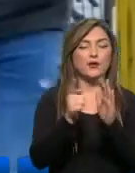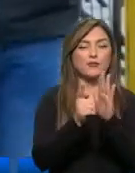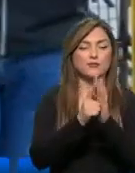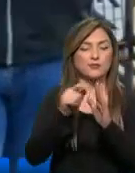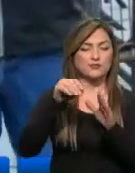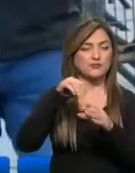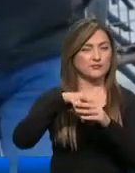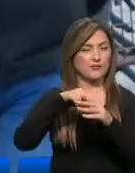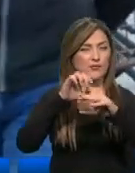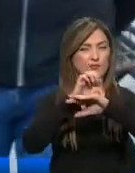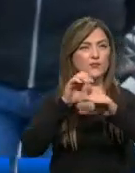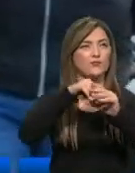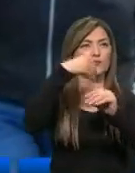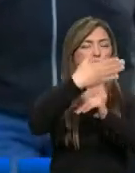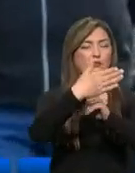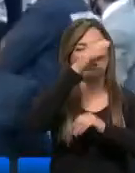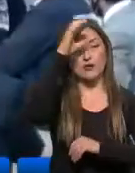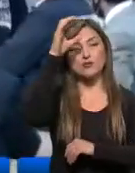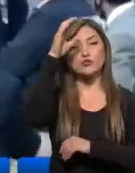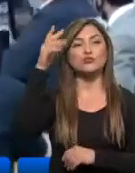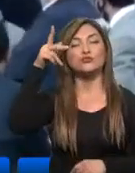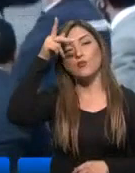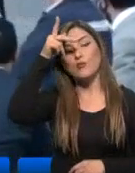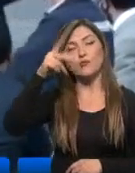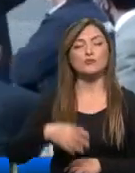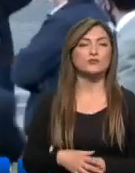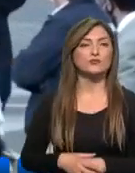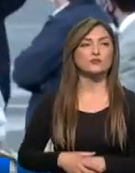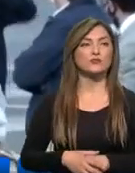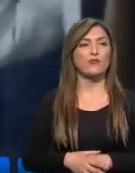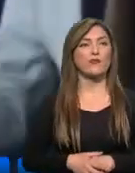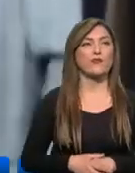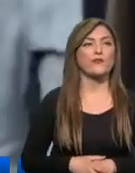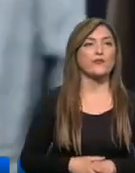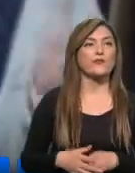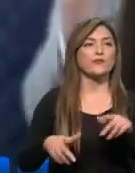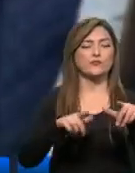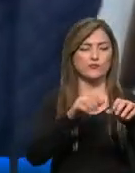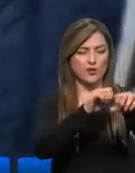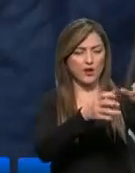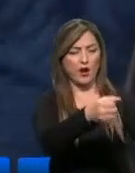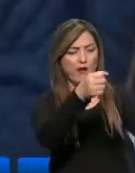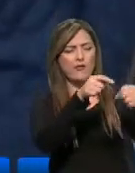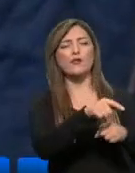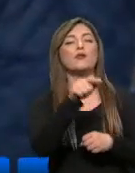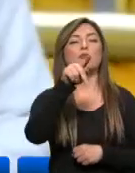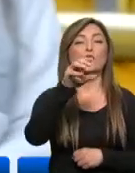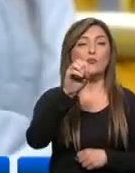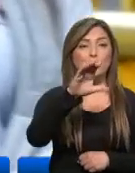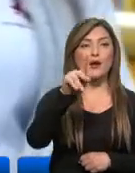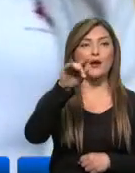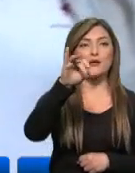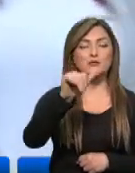en el territorio nacional como en los países vecinos, se logra su ubicación en Popayán, departamento del Cauca, en territorio colombiano,